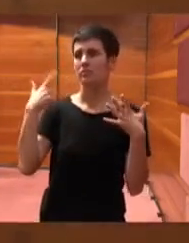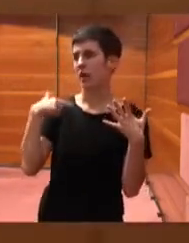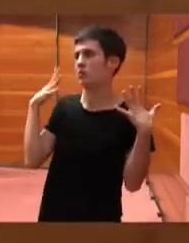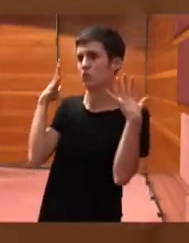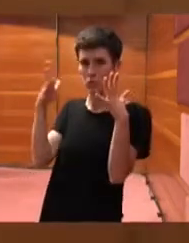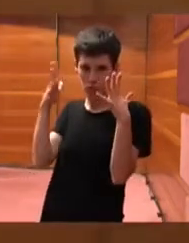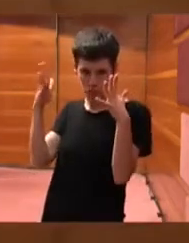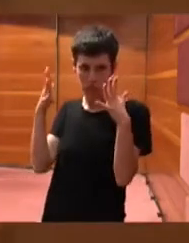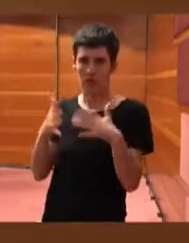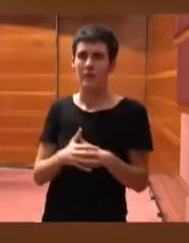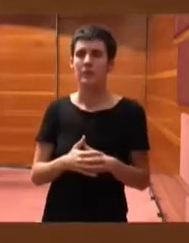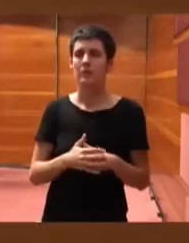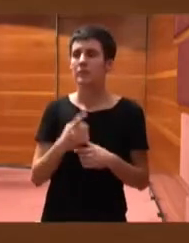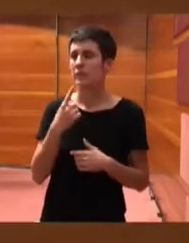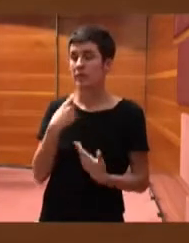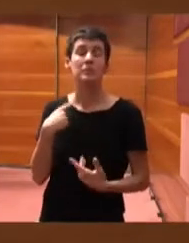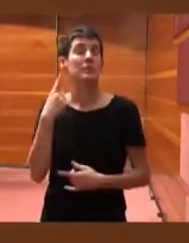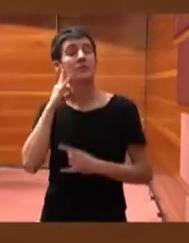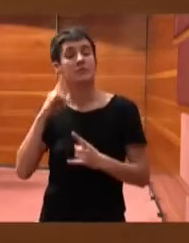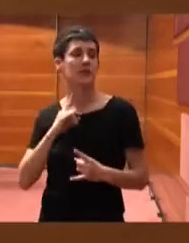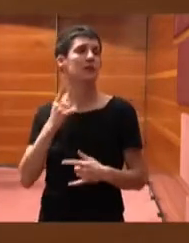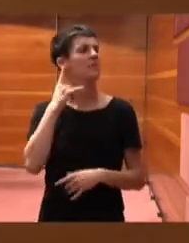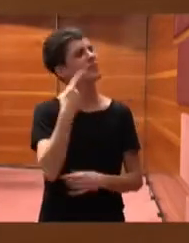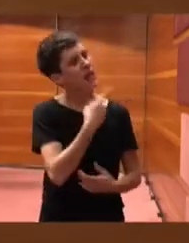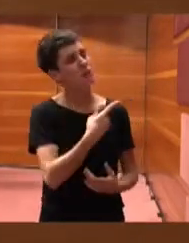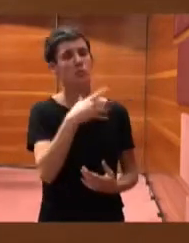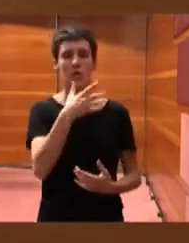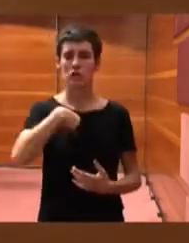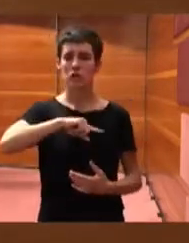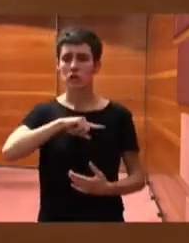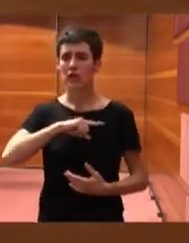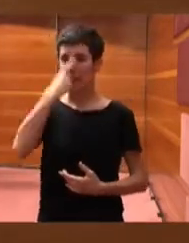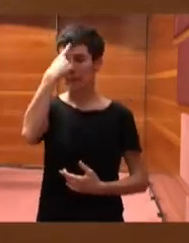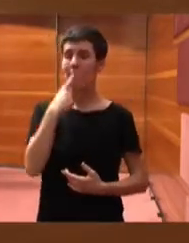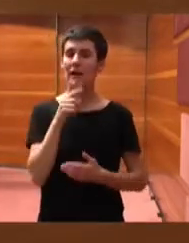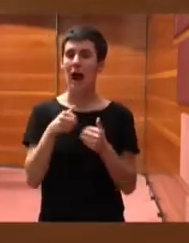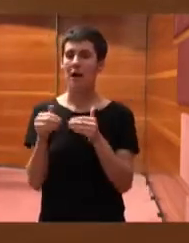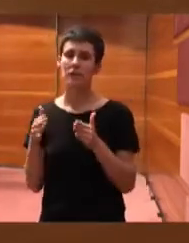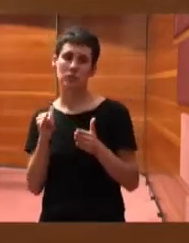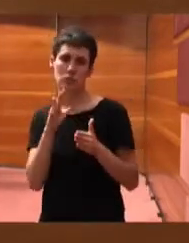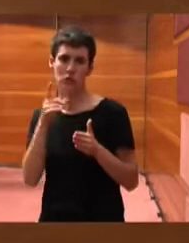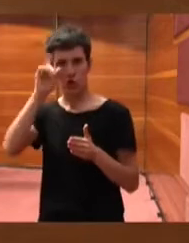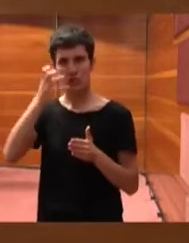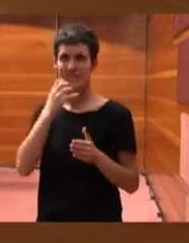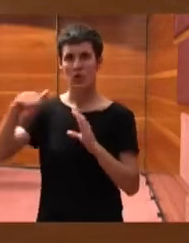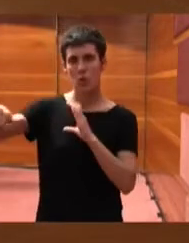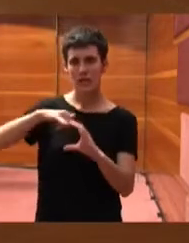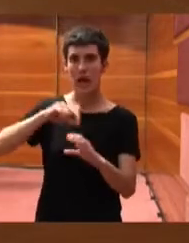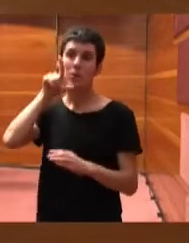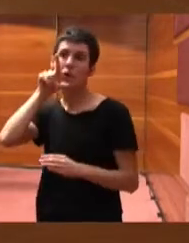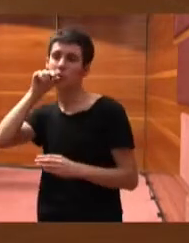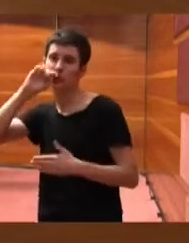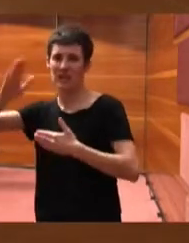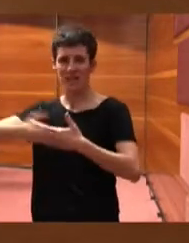para hacer consultoría, me dicen, mira, es que te llamamos porque tenemos no sé cuántos perfiles abiertos, no sé si usar WhatsApp, si cerrar Twitter, si